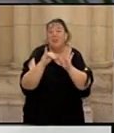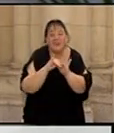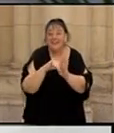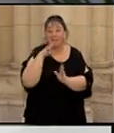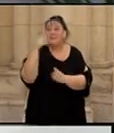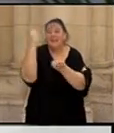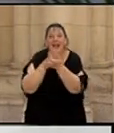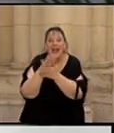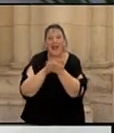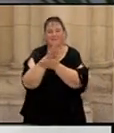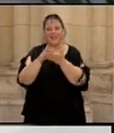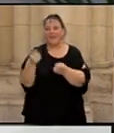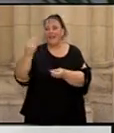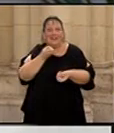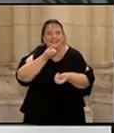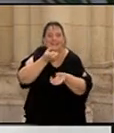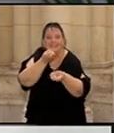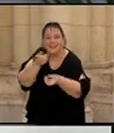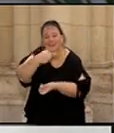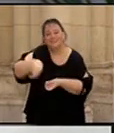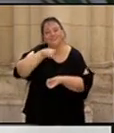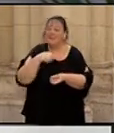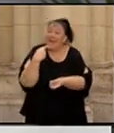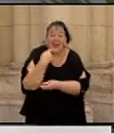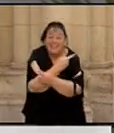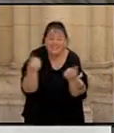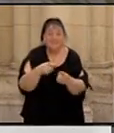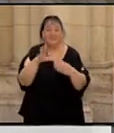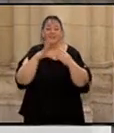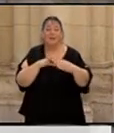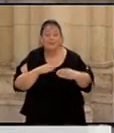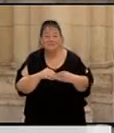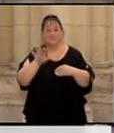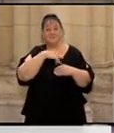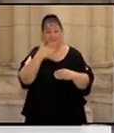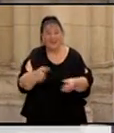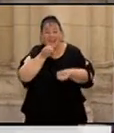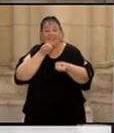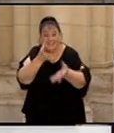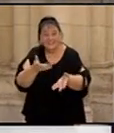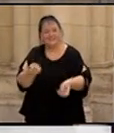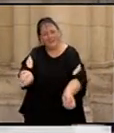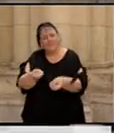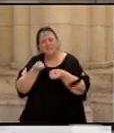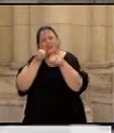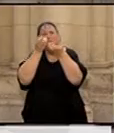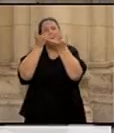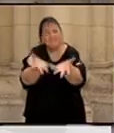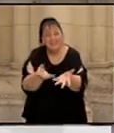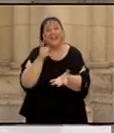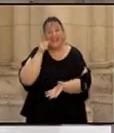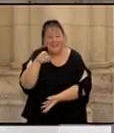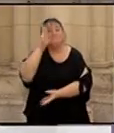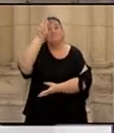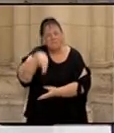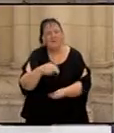nos ha hablado, se ha dirigido a nosotros, nos ha dicho que es compasivo y misericordioso, nos ha manifestado que Él